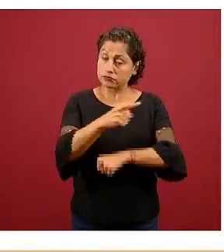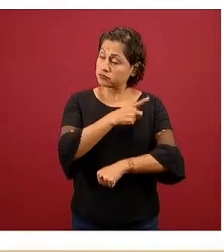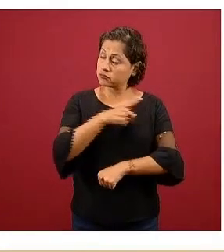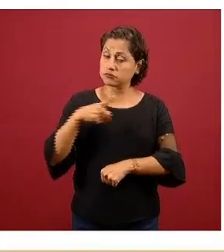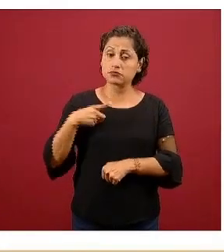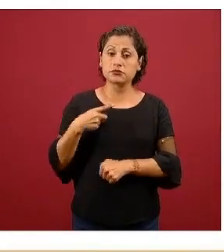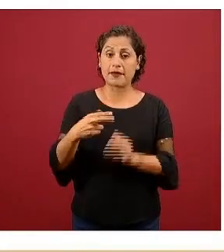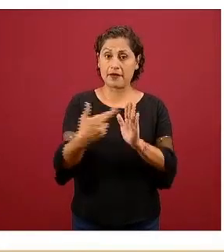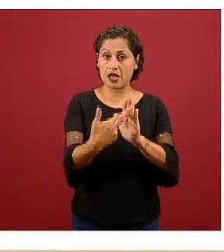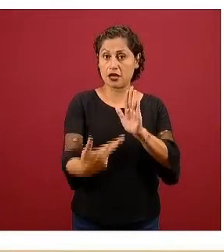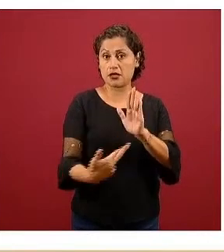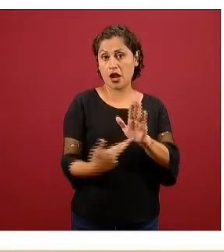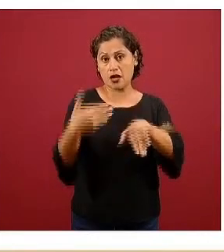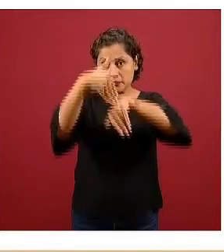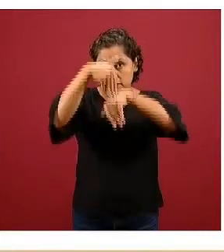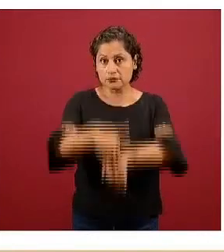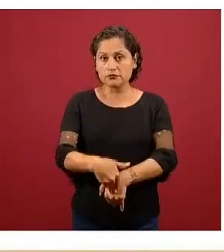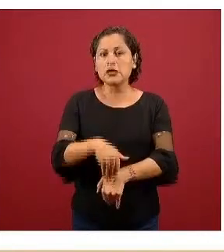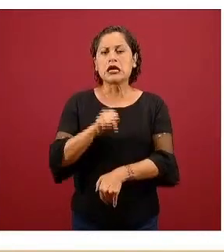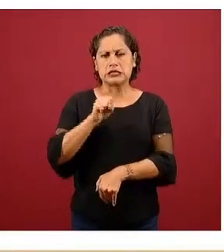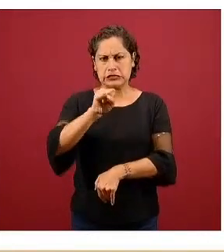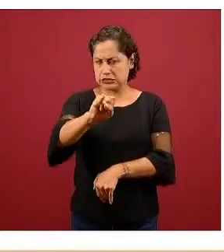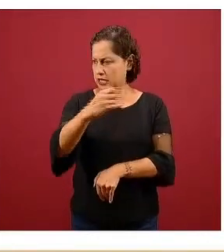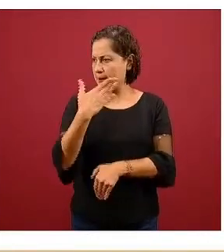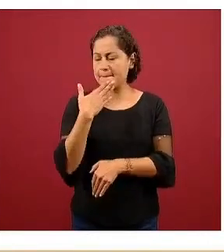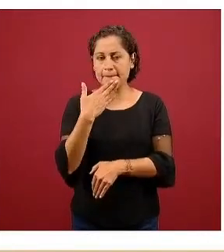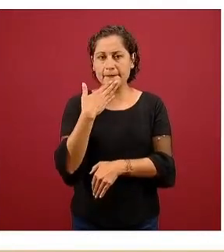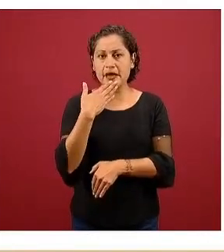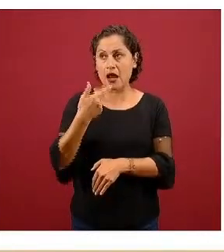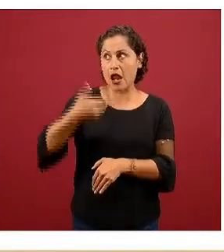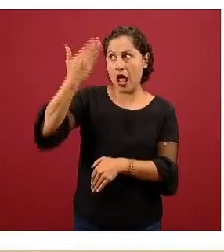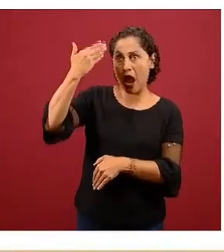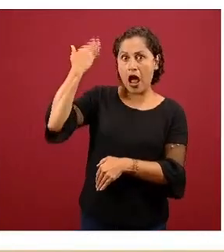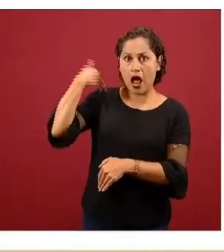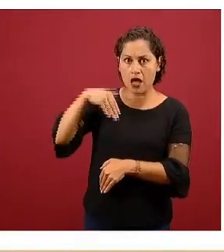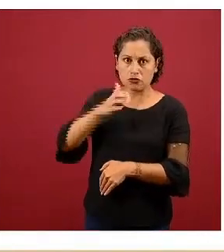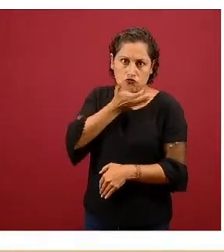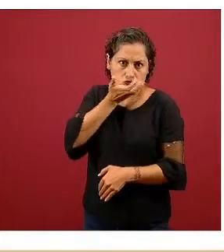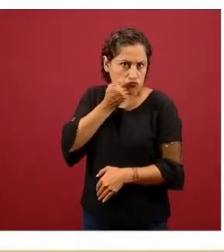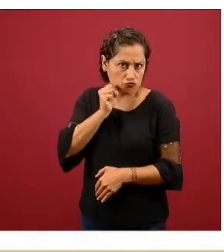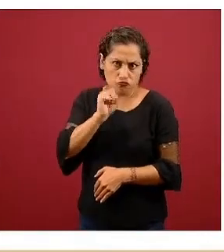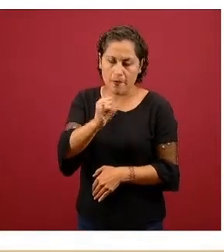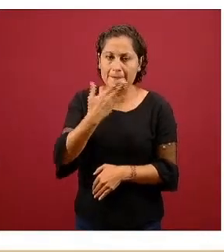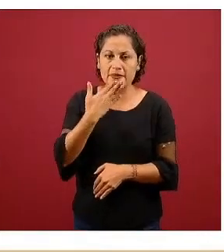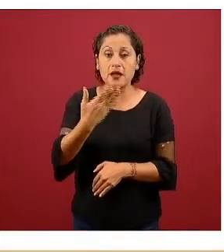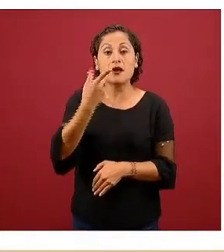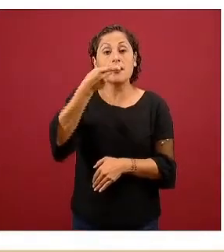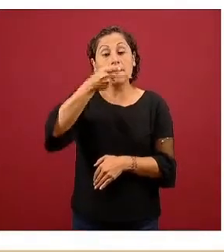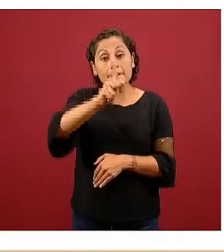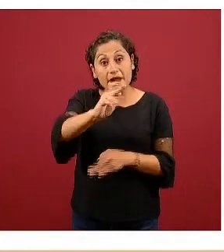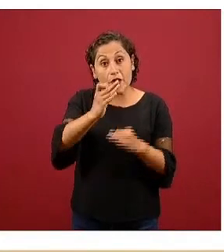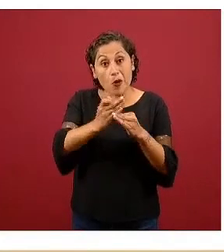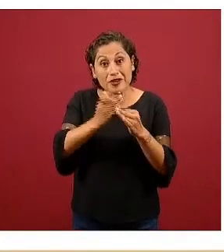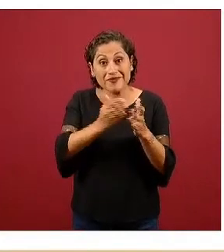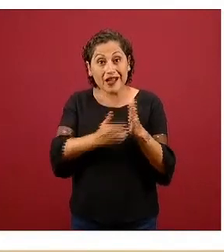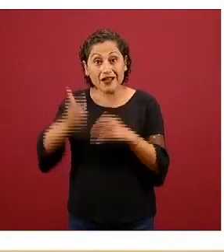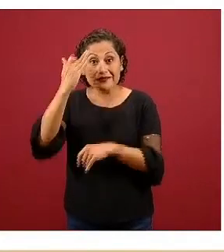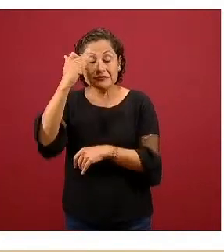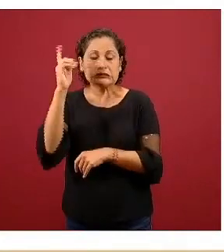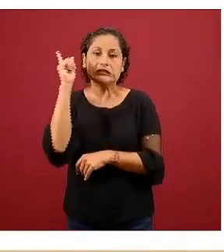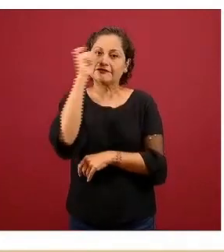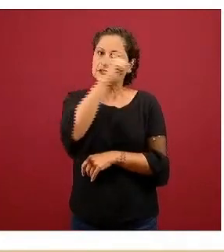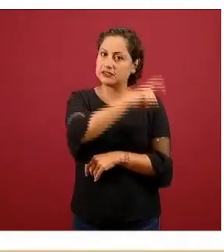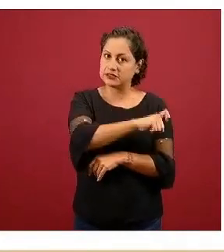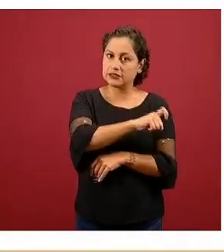esas reglas. Pero una estrategia que les pudiera ayudar más ahora en casa es a